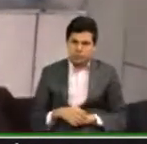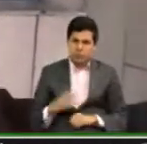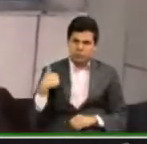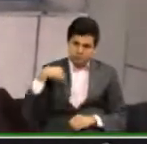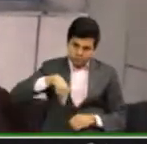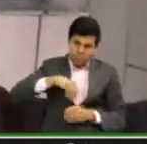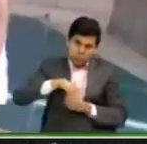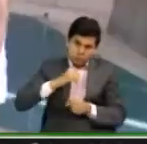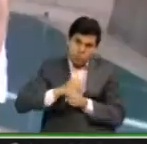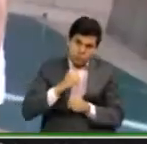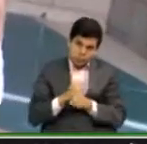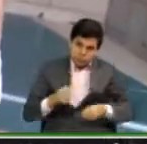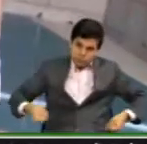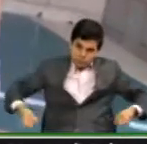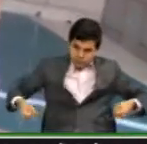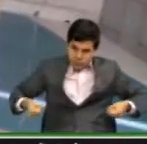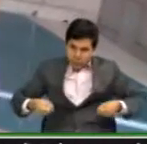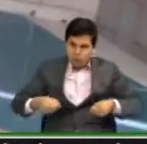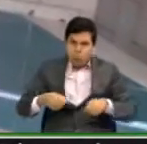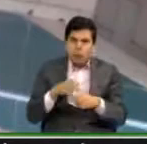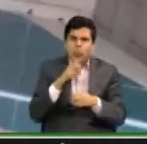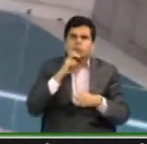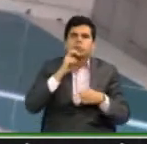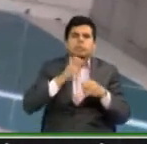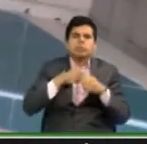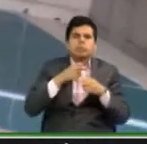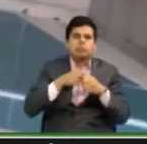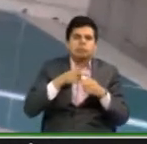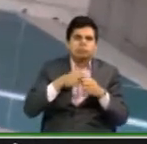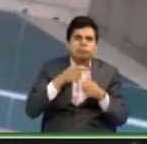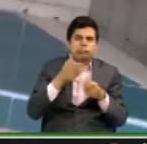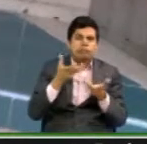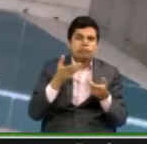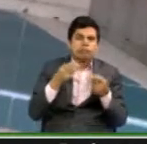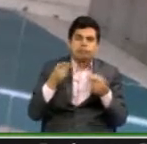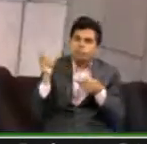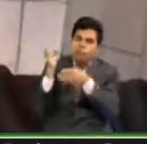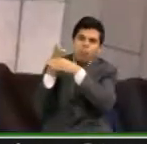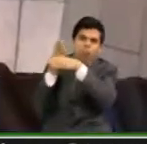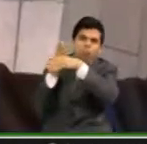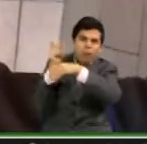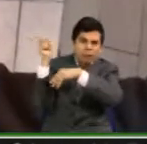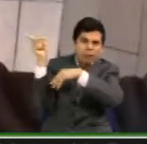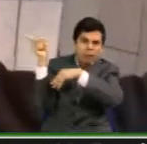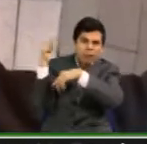también se afecta mucho el transporte a raíz de los conflictos que tiene